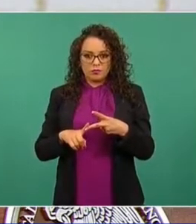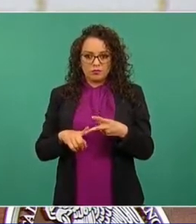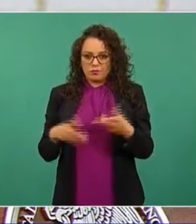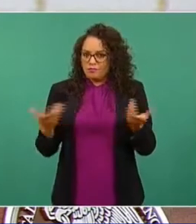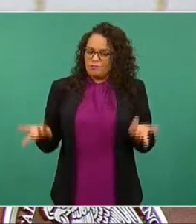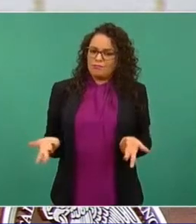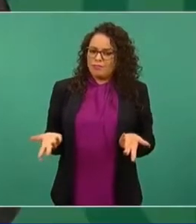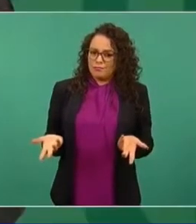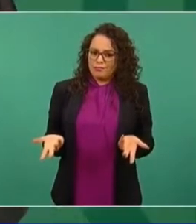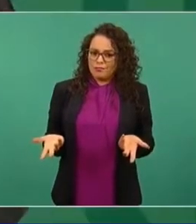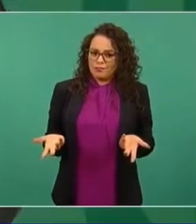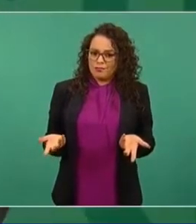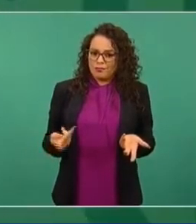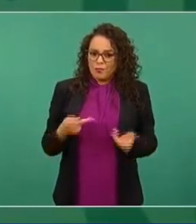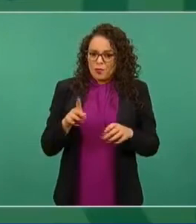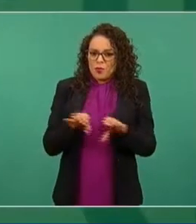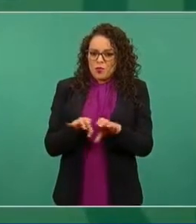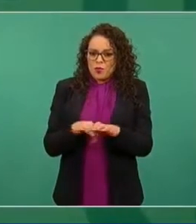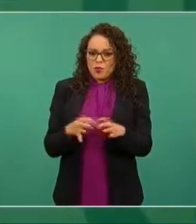o